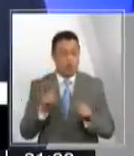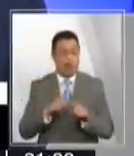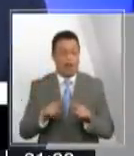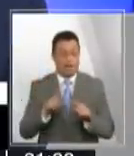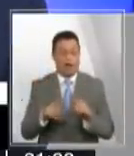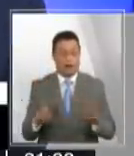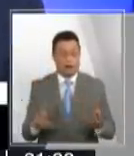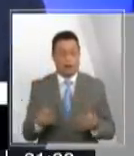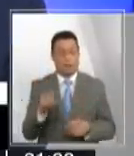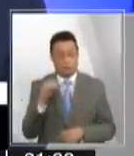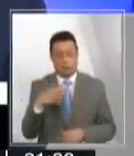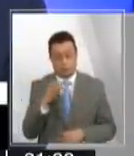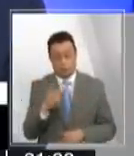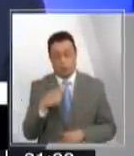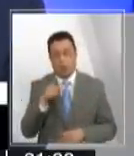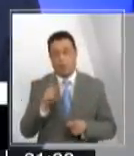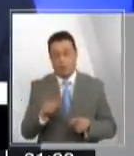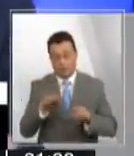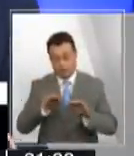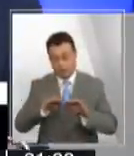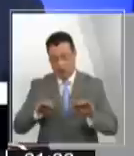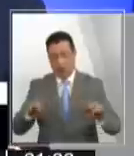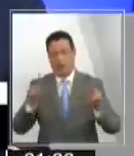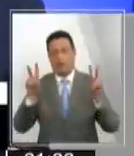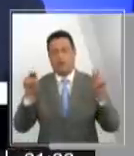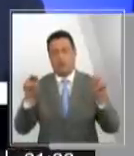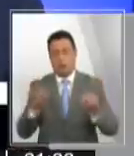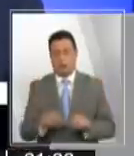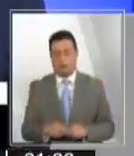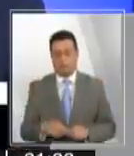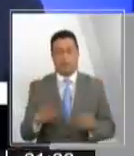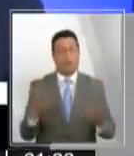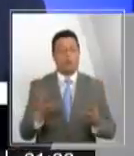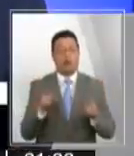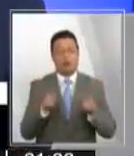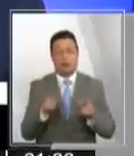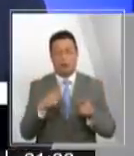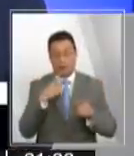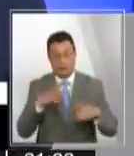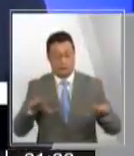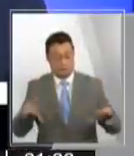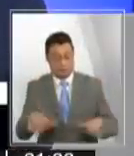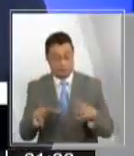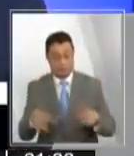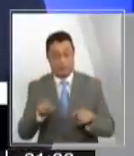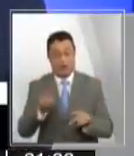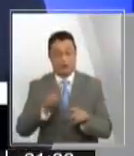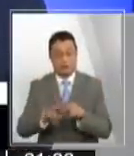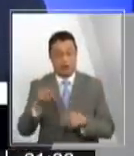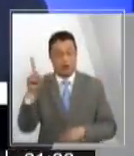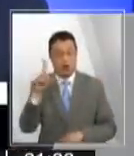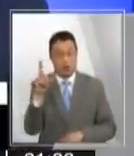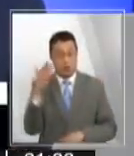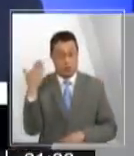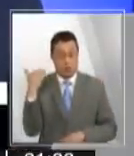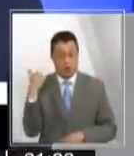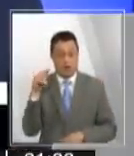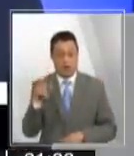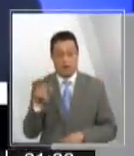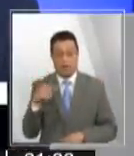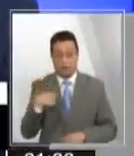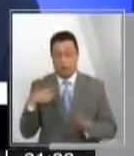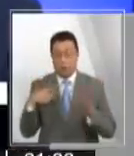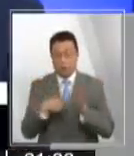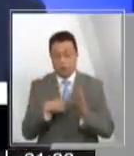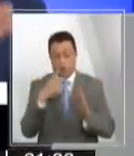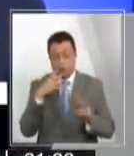distrito y yo creo que uno tiene que separar los temas. ¿Por qué? Primero, porque lo que estábamos intentando resolver el lunes, desde mi punto de